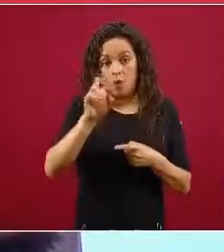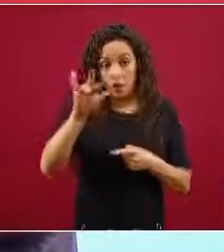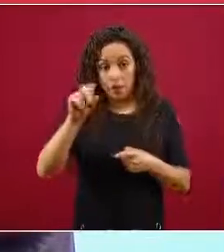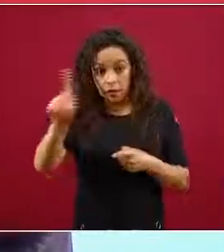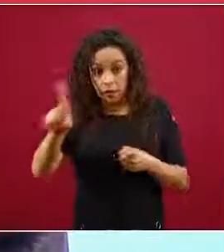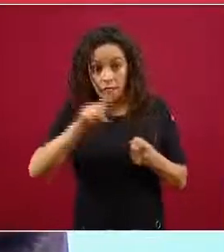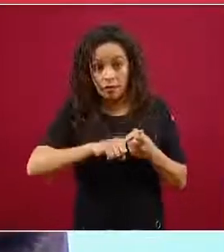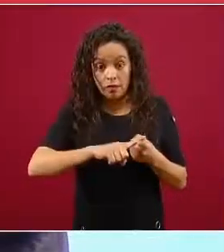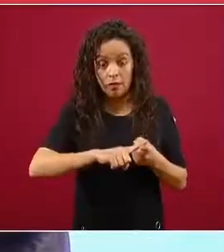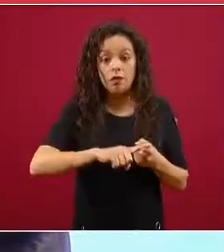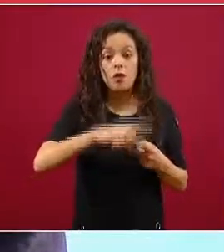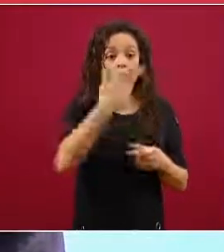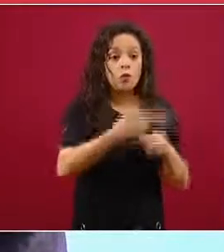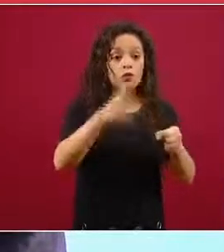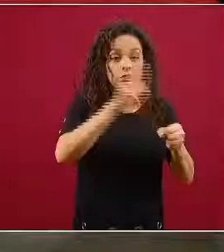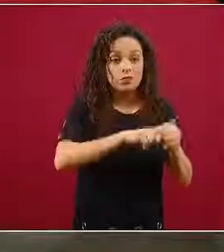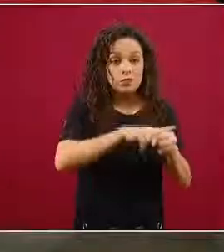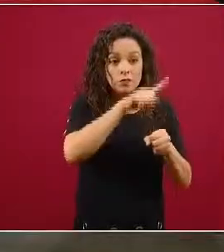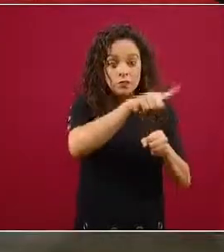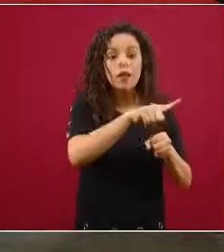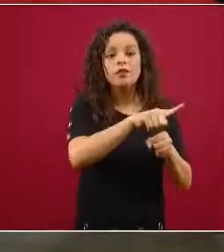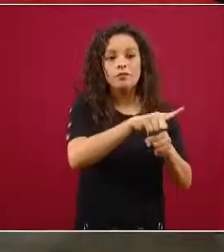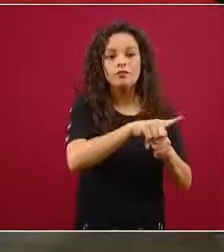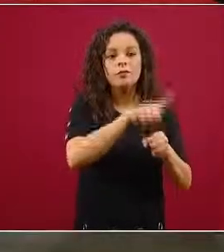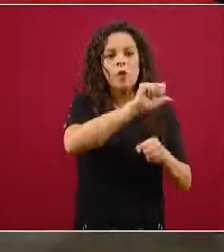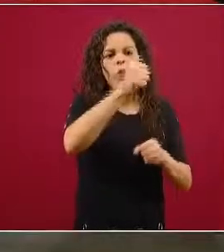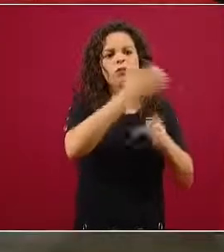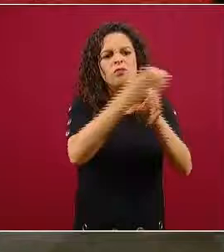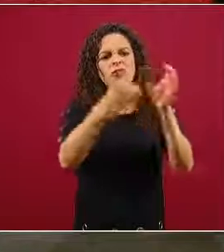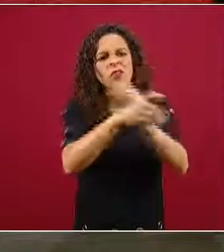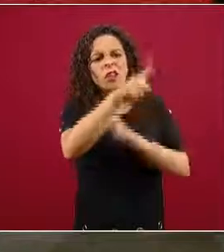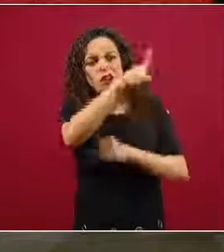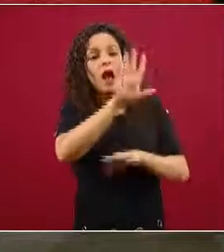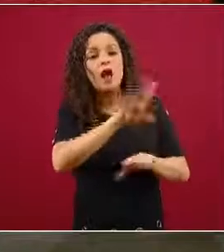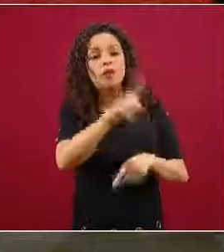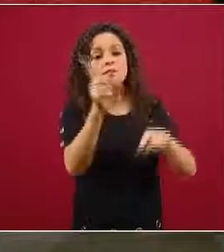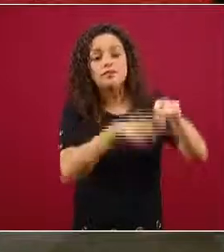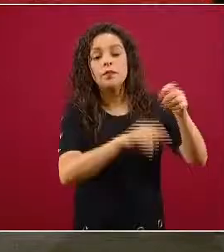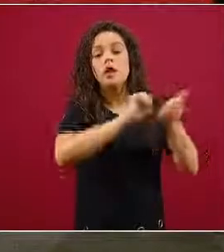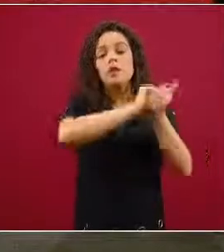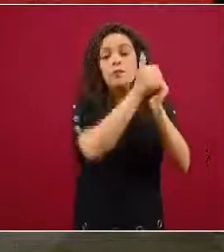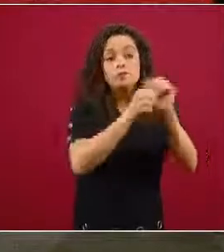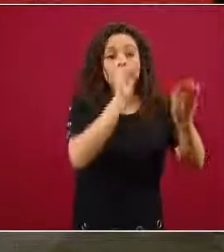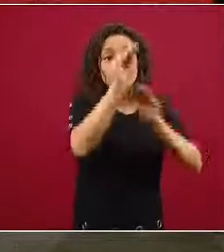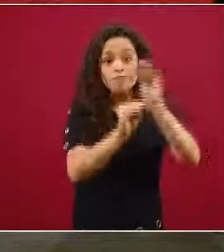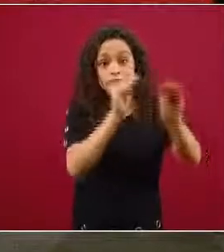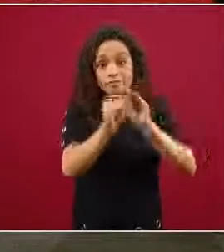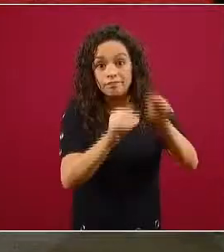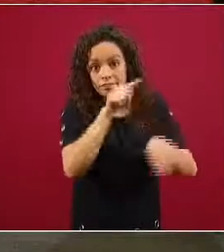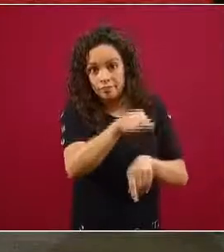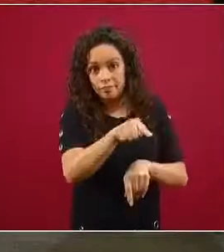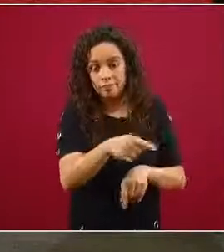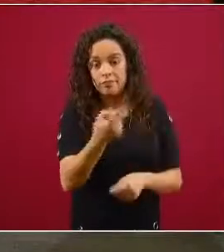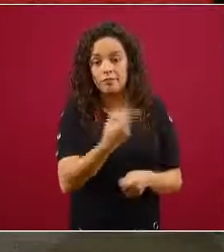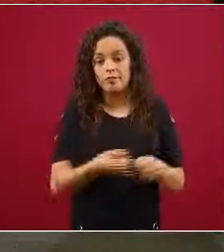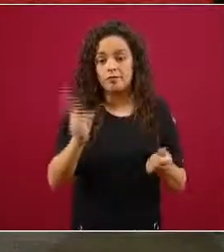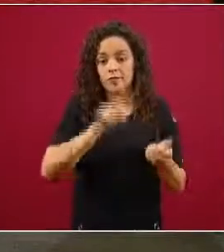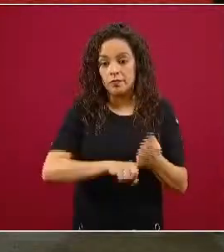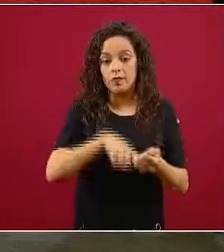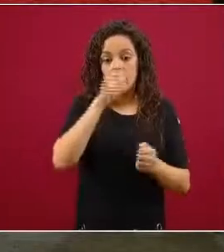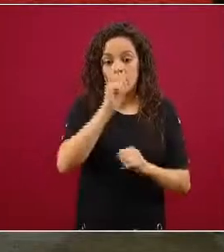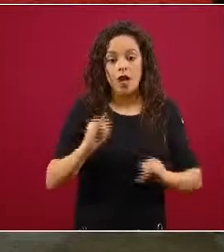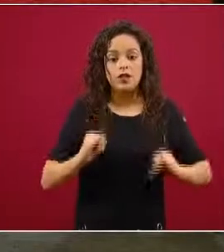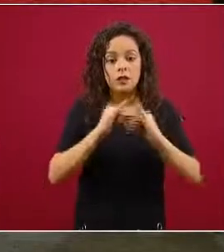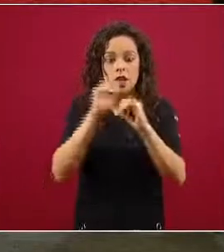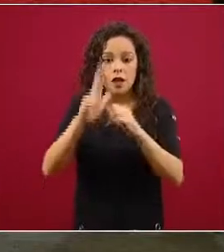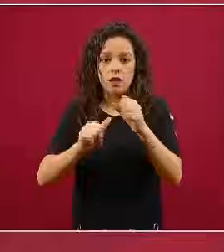reconvertir otras unidades de salud que se dedicaban antes a múltiples propósitos. Esto incluidos algunos hospitales de referencia, como los Institutos